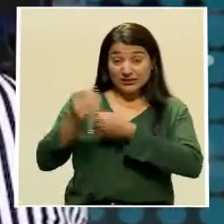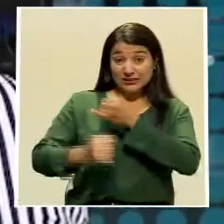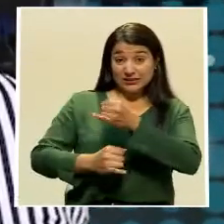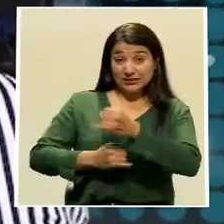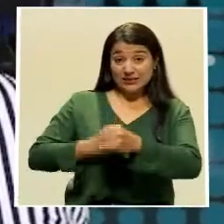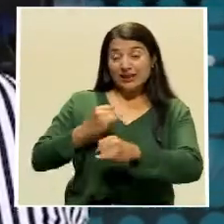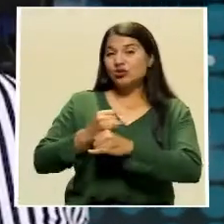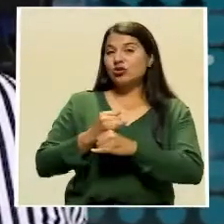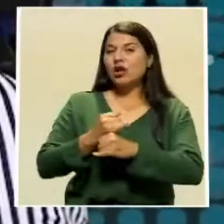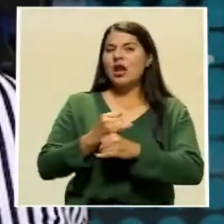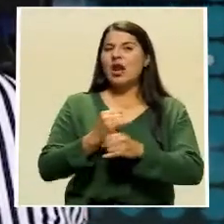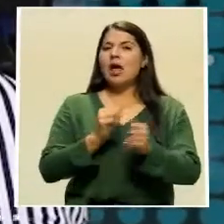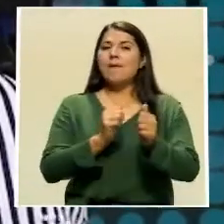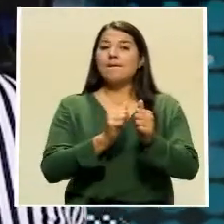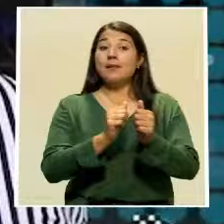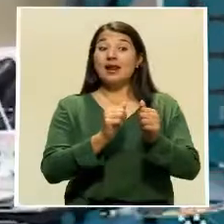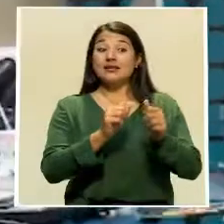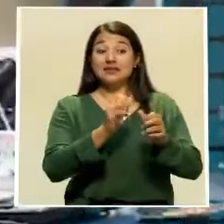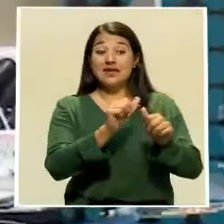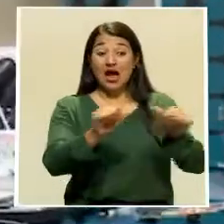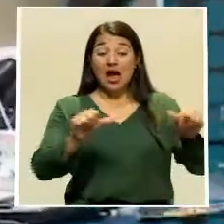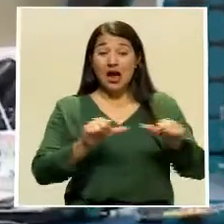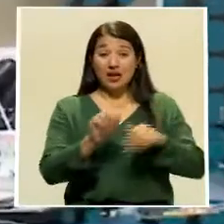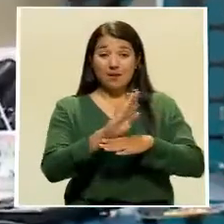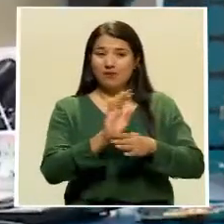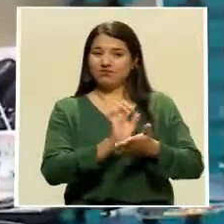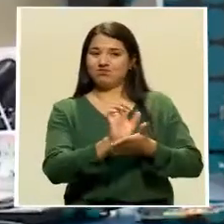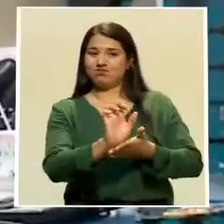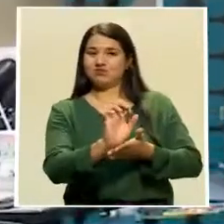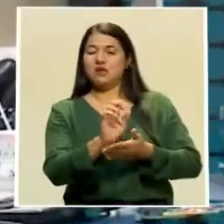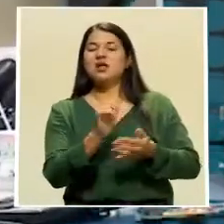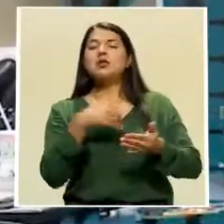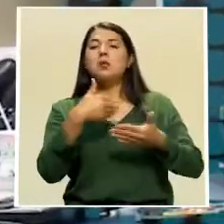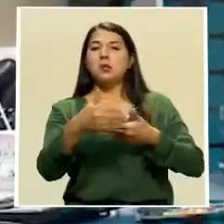sector bancario del país. Le explicamos los alcances